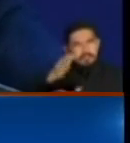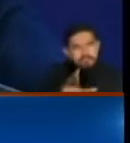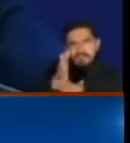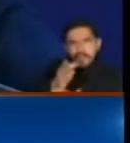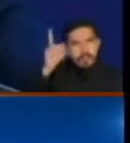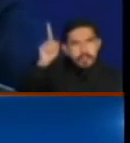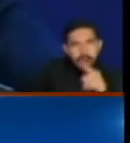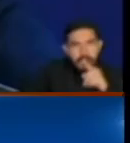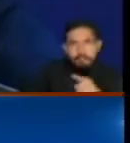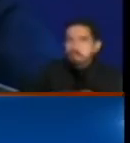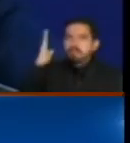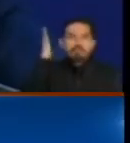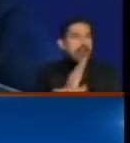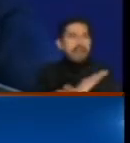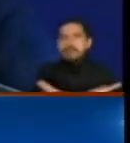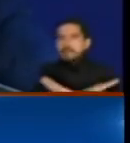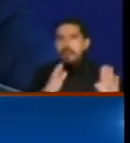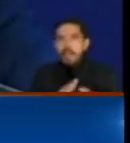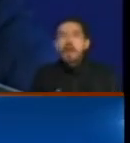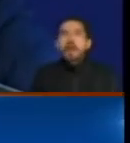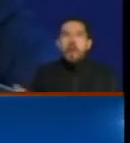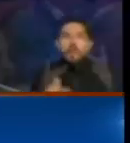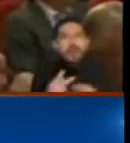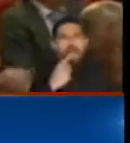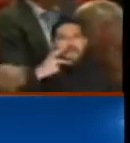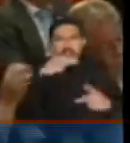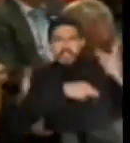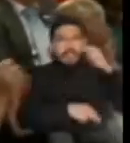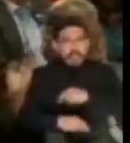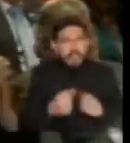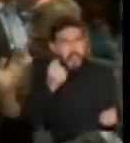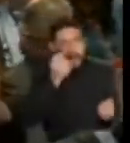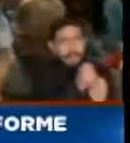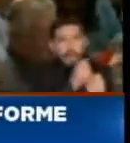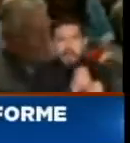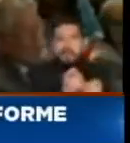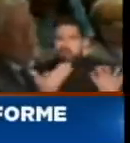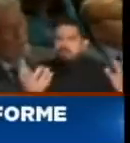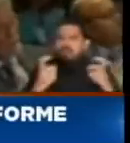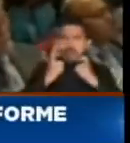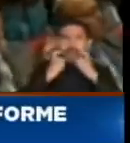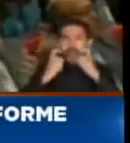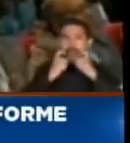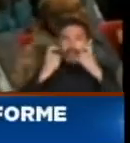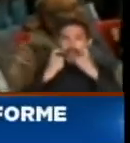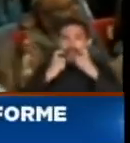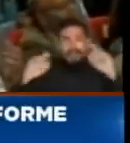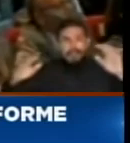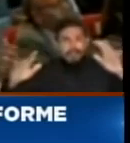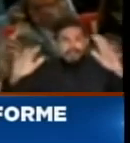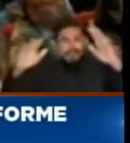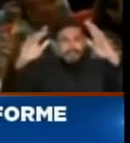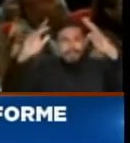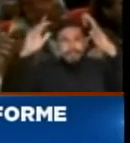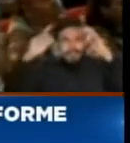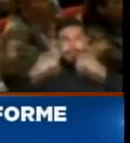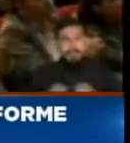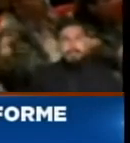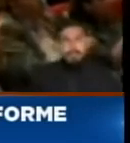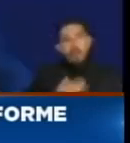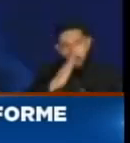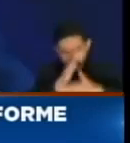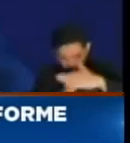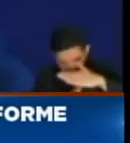en la agenda para el desarrollo del país. Dijo que ahora la ciudadanía tiene el poder de elegir a nuevas